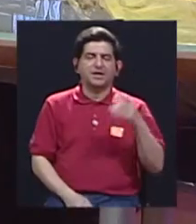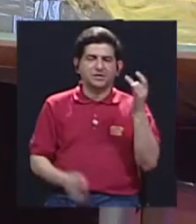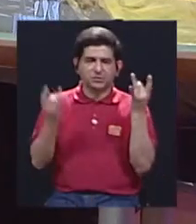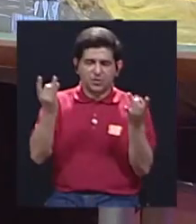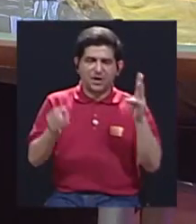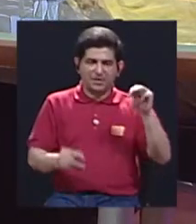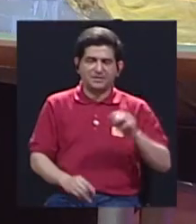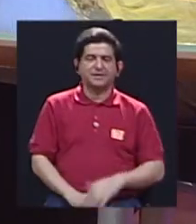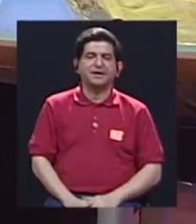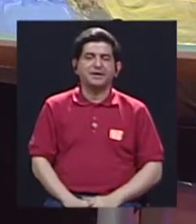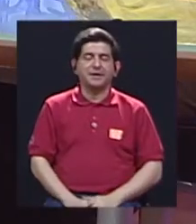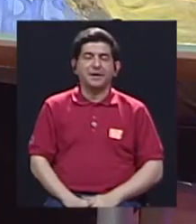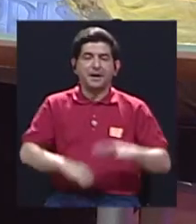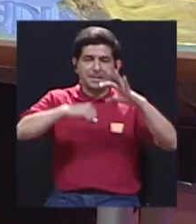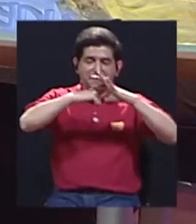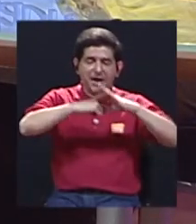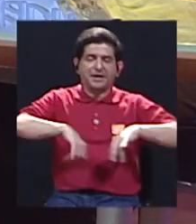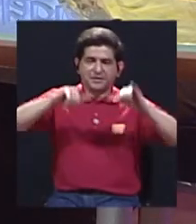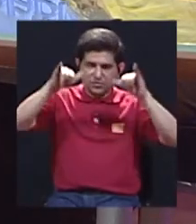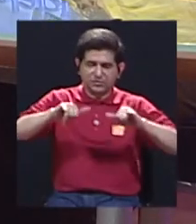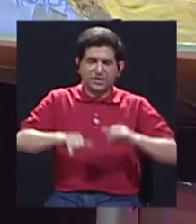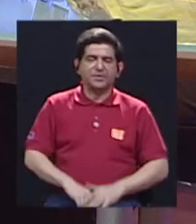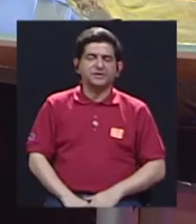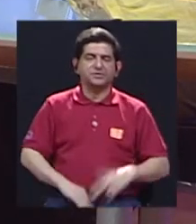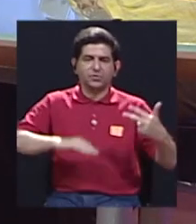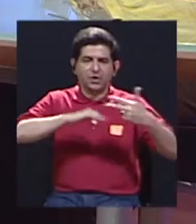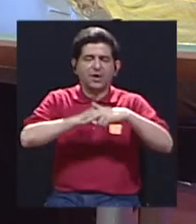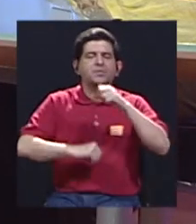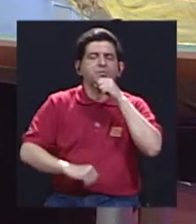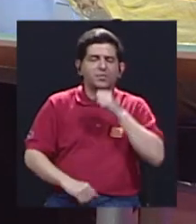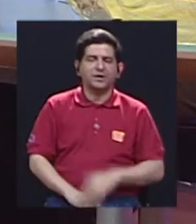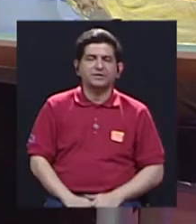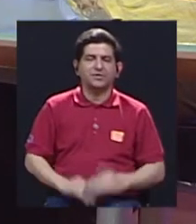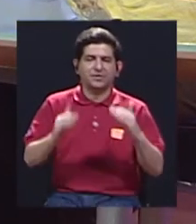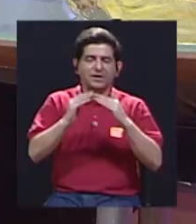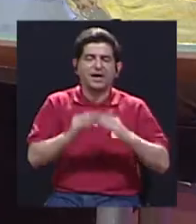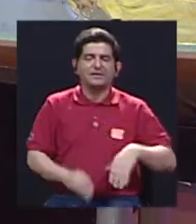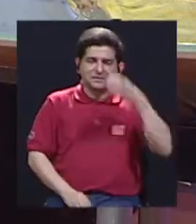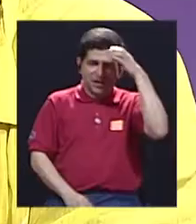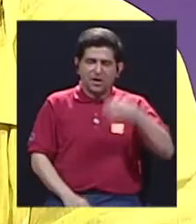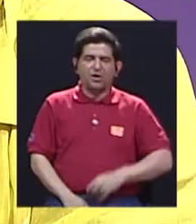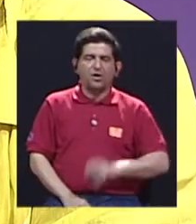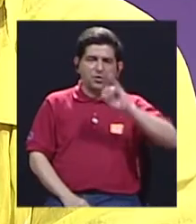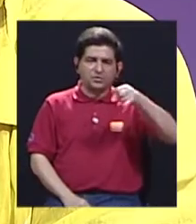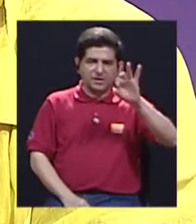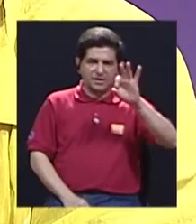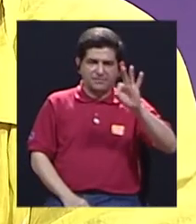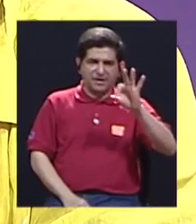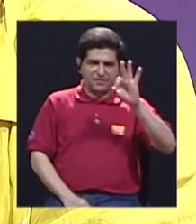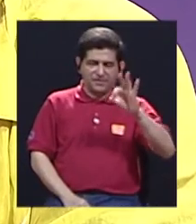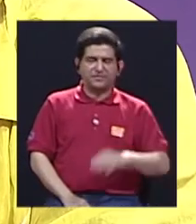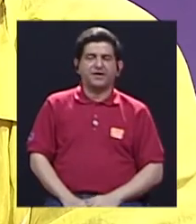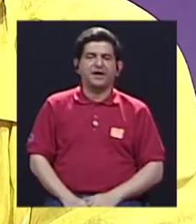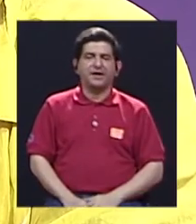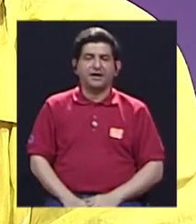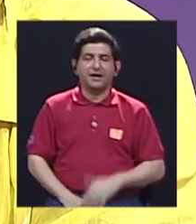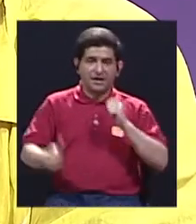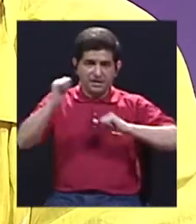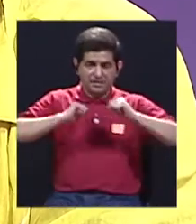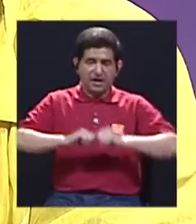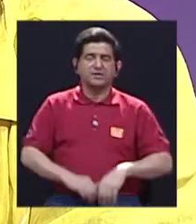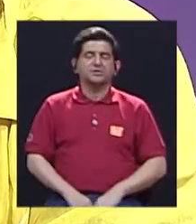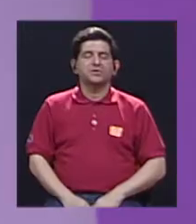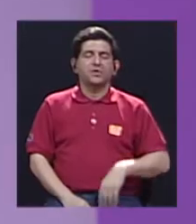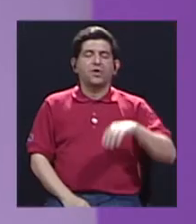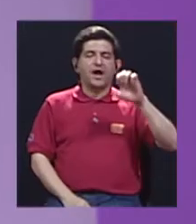planet conservation en puerto viejo la casa de la cultura josé figueres ferrer el teatro eugene o'neill y el centro cultural